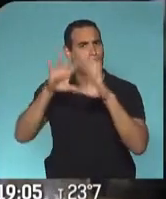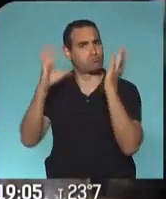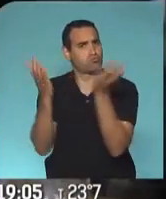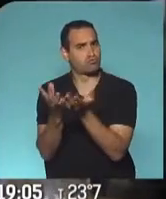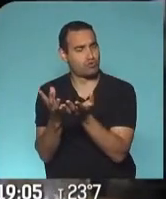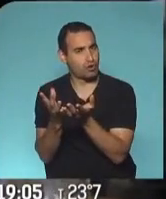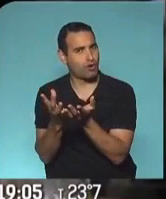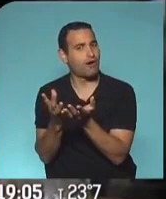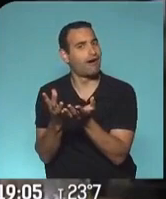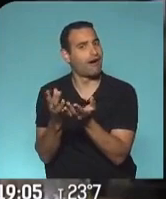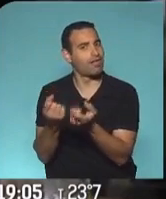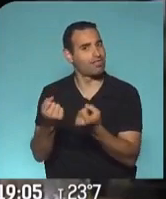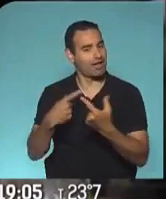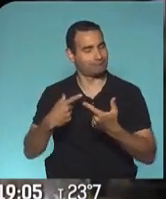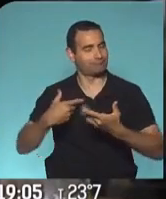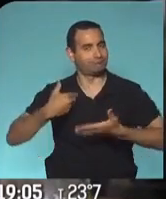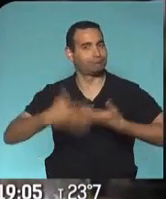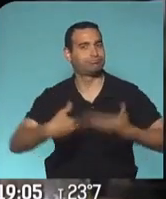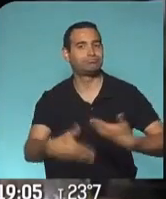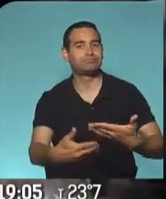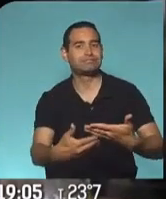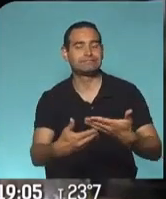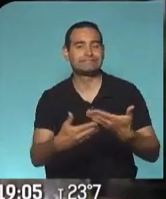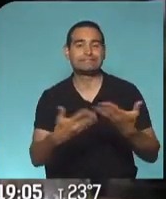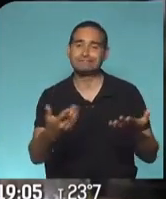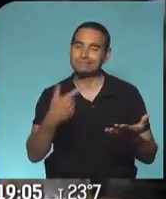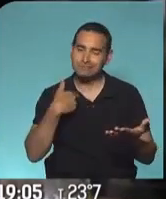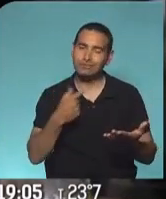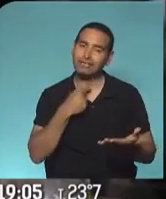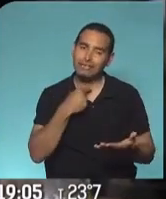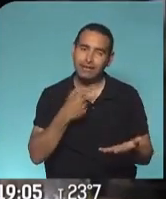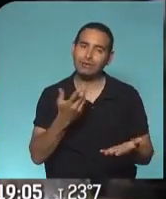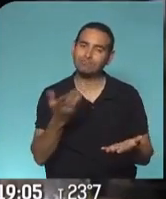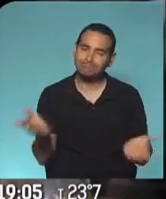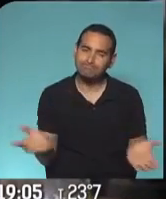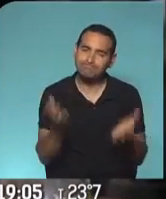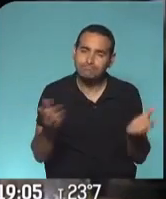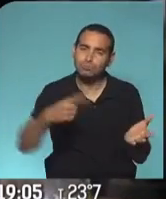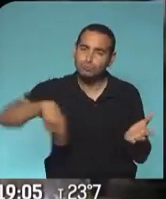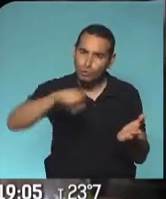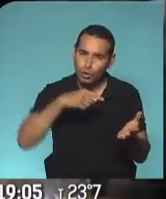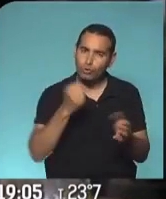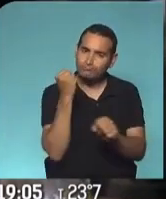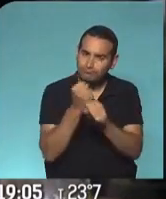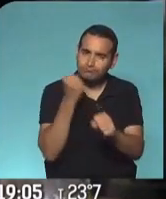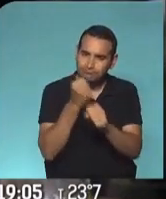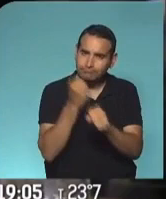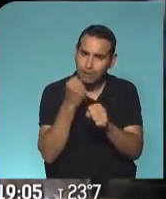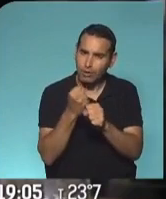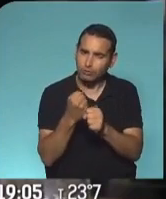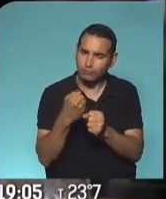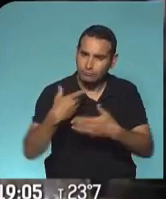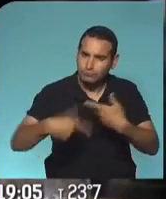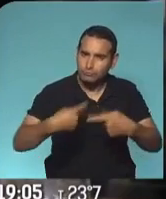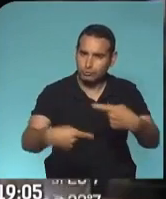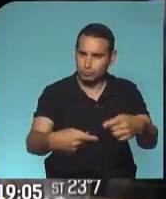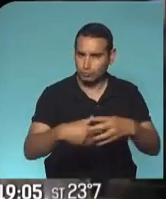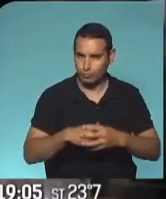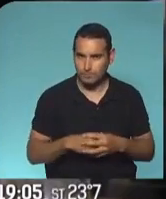a desarrollarnos con lo cual lo que invito es a que sigamos apostando todos a este trabajo que venimos realizando